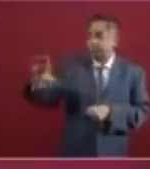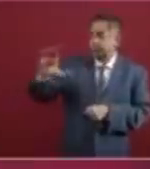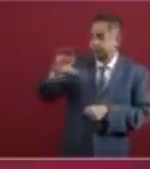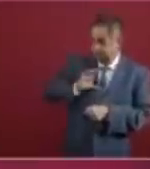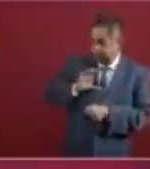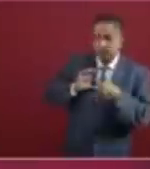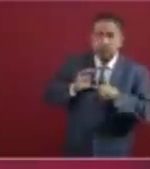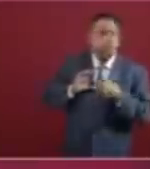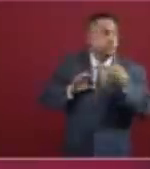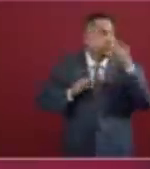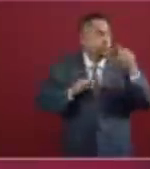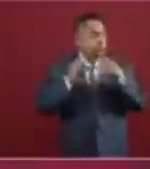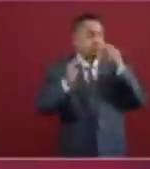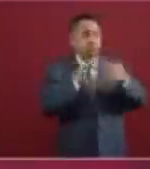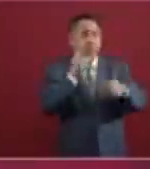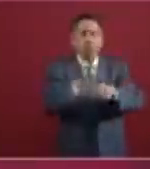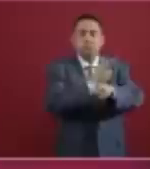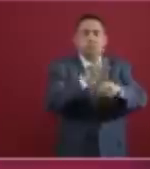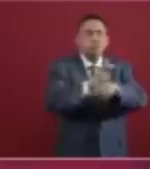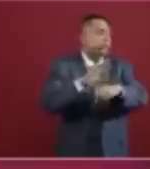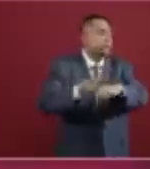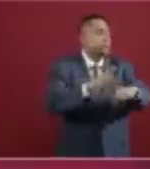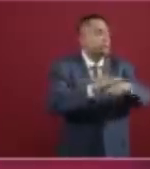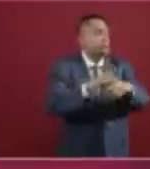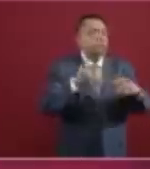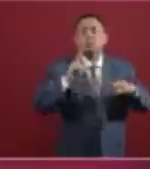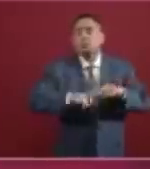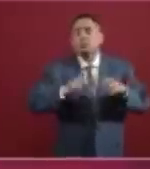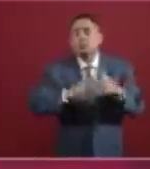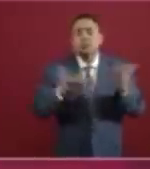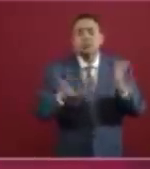convoque a hacer las obras,